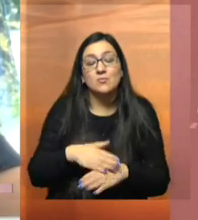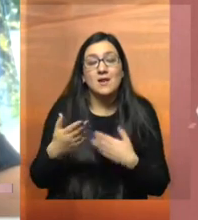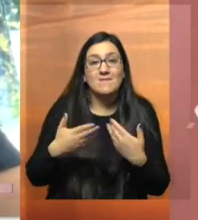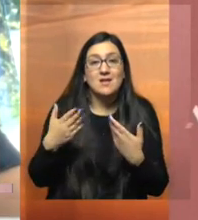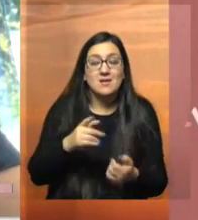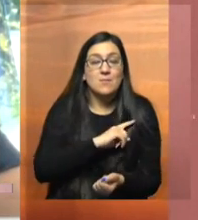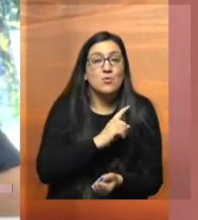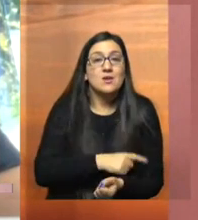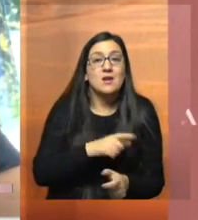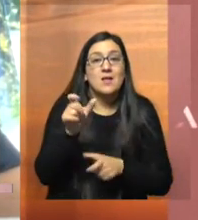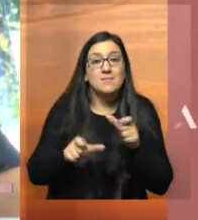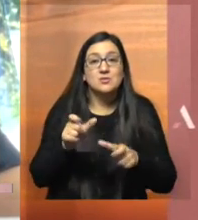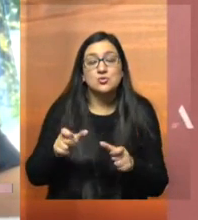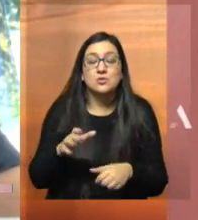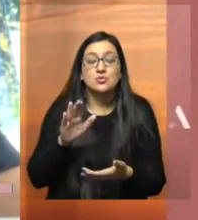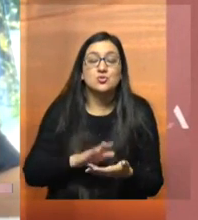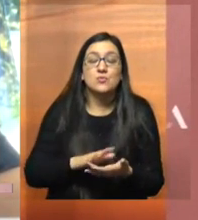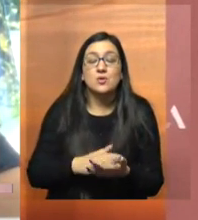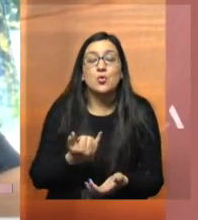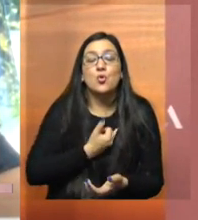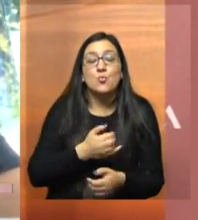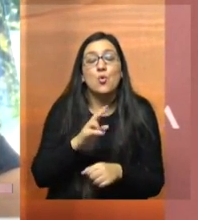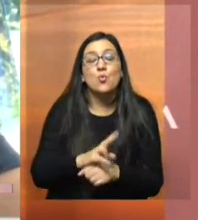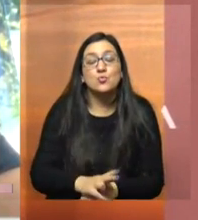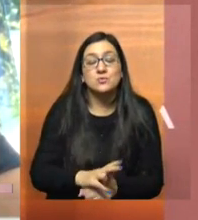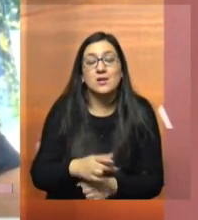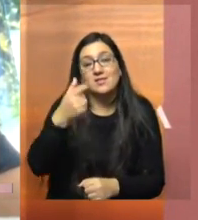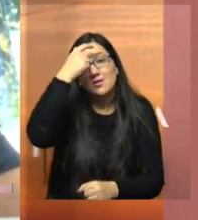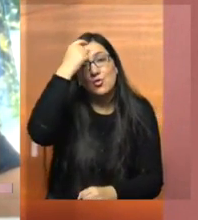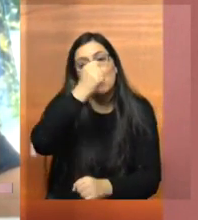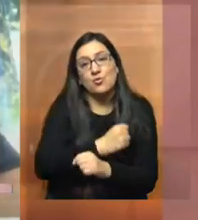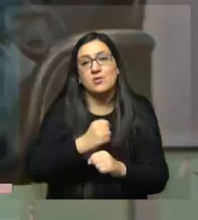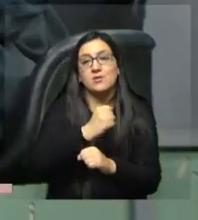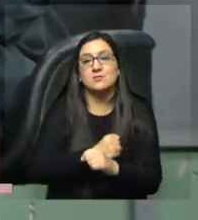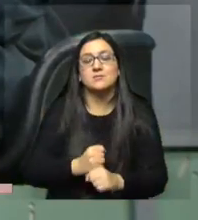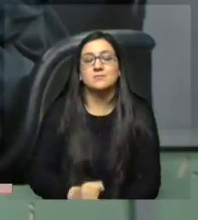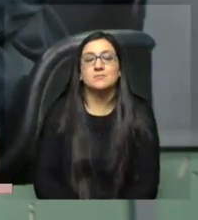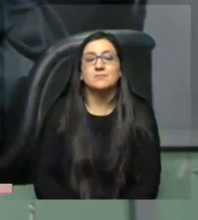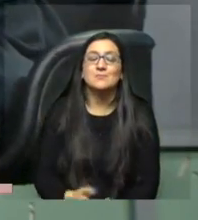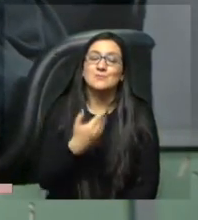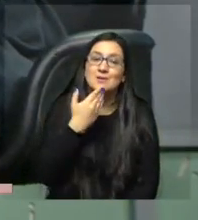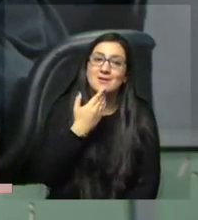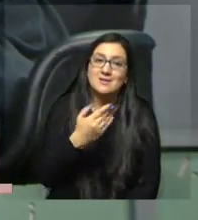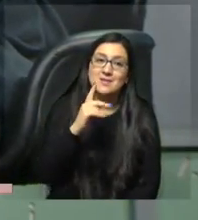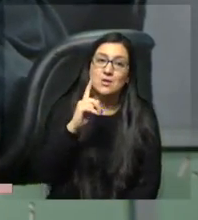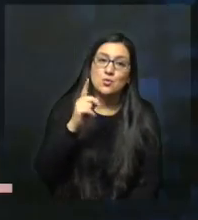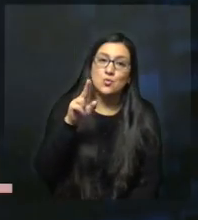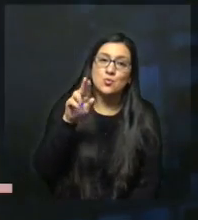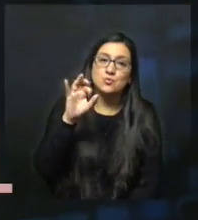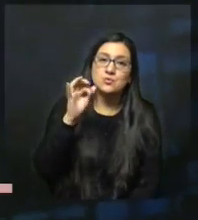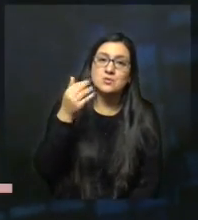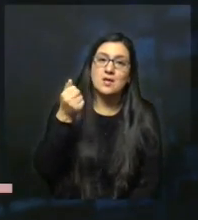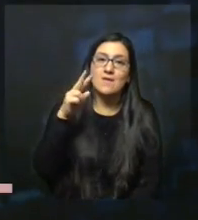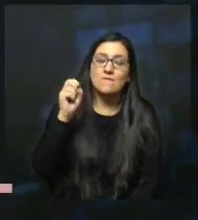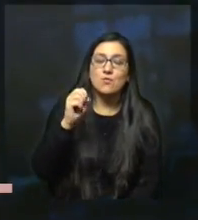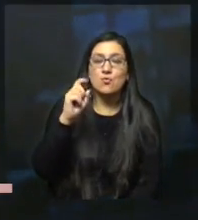ciudadanía respecto de los usos, riesgos, posibilidades de las tecnologías. Muy bien, muchísimas gracias entonces. Gustavo Gómez también, por supuesto, a vos